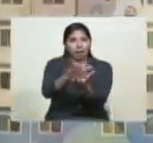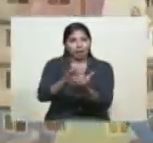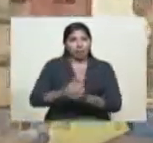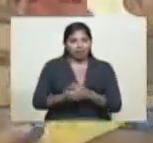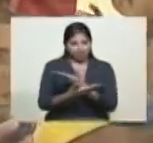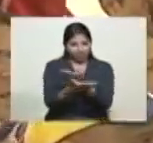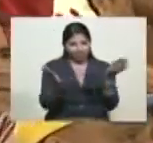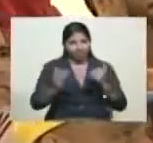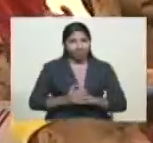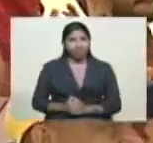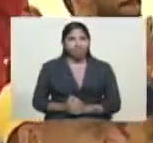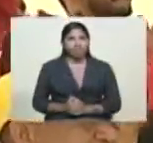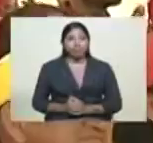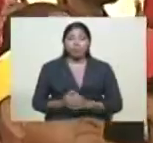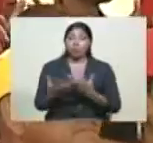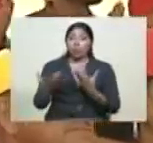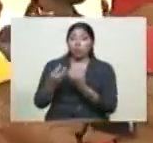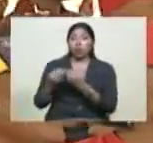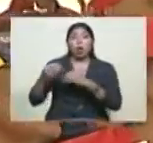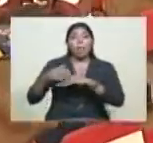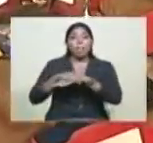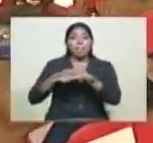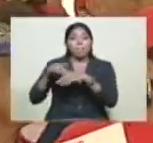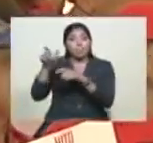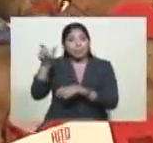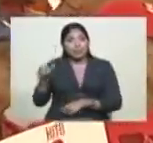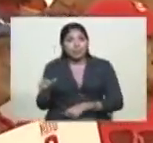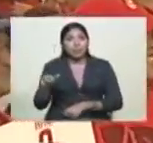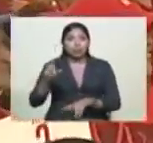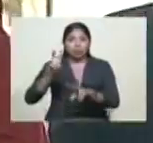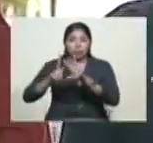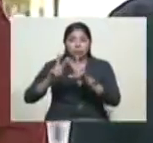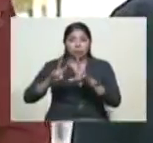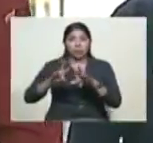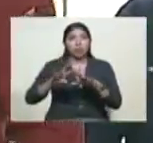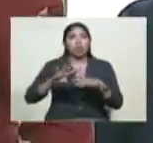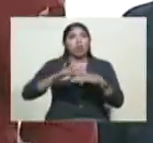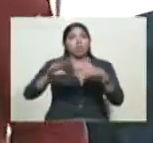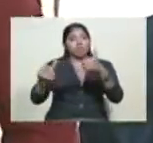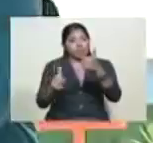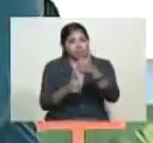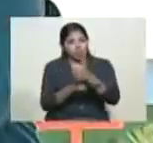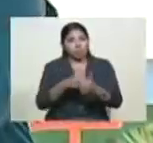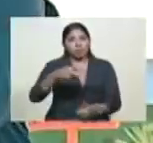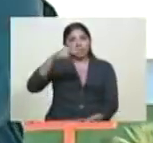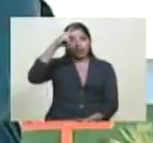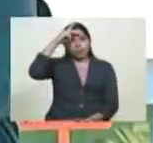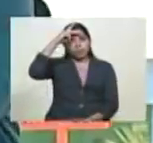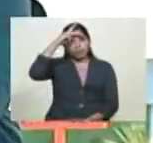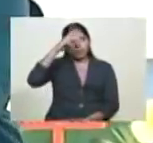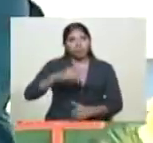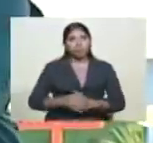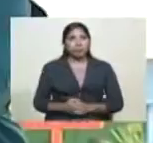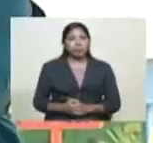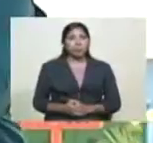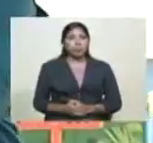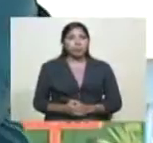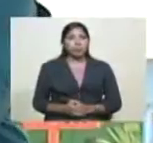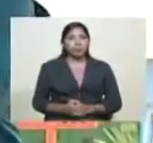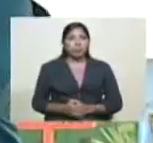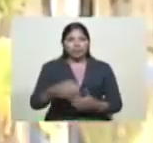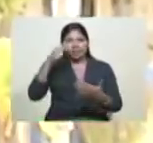de Margarita. Ministro Villarroel, compañero vicepresidente Tarek El